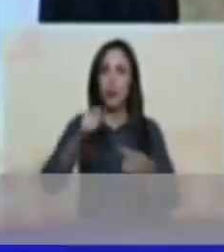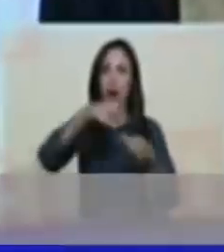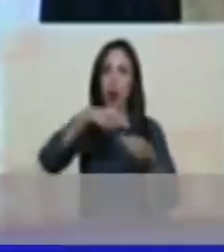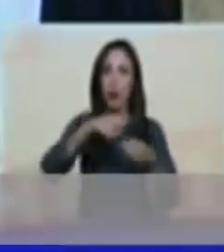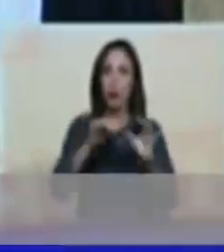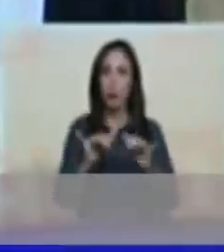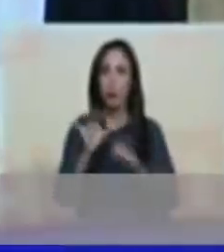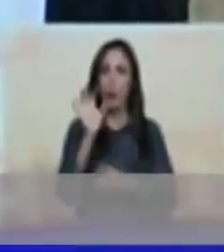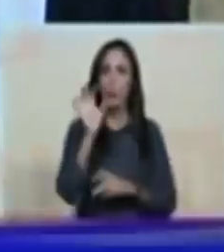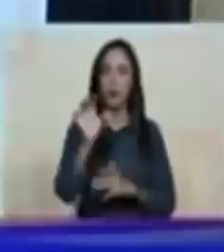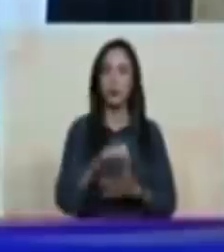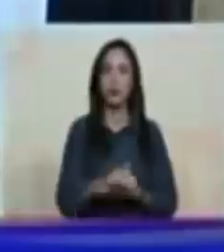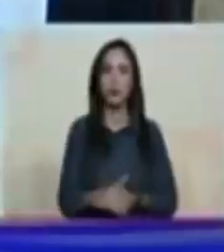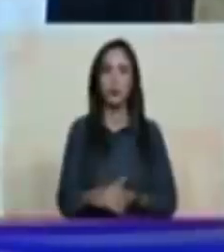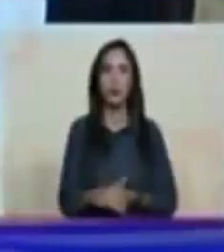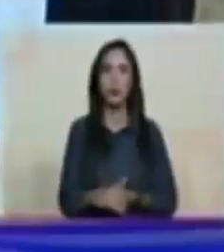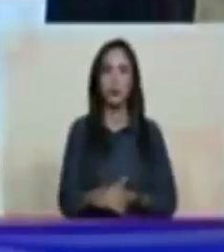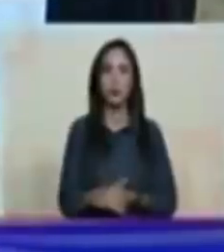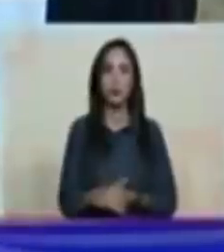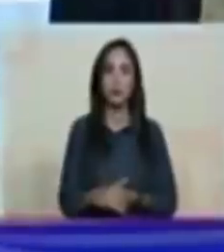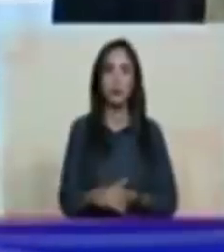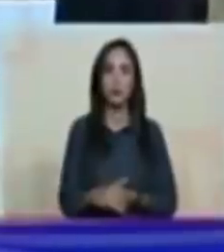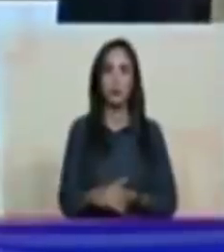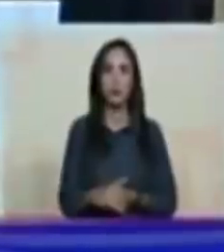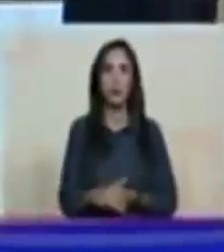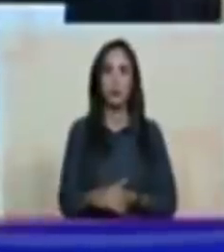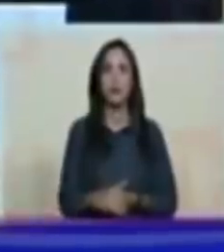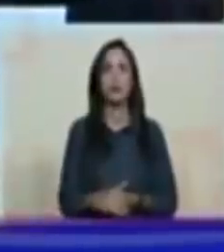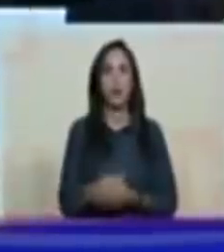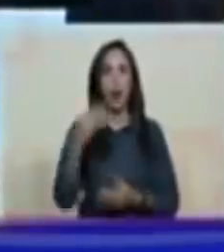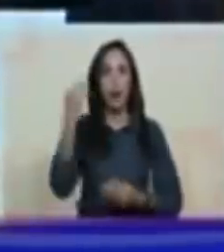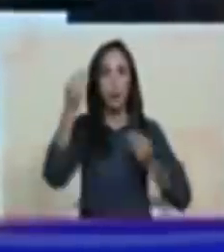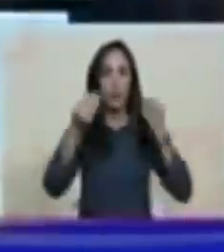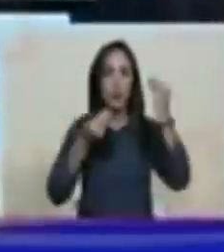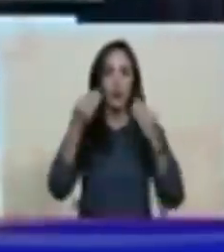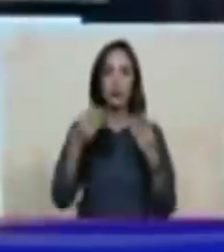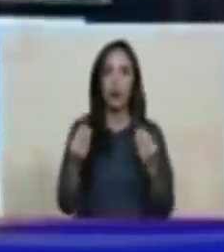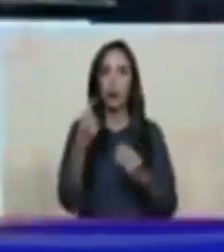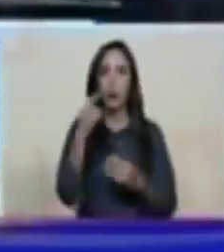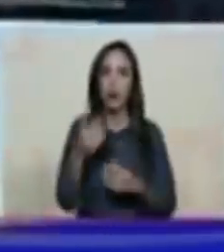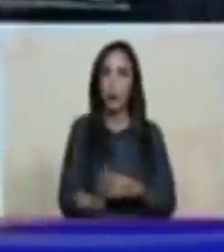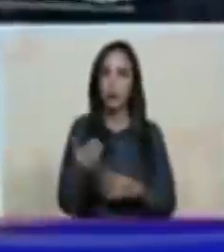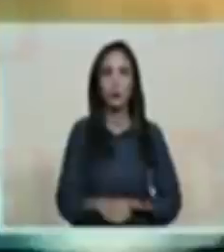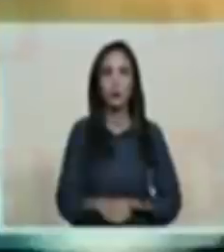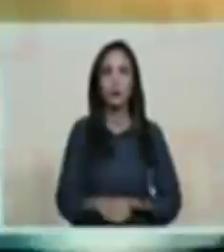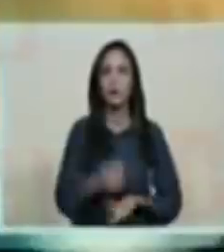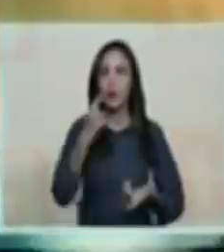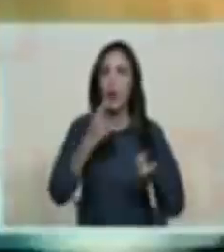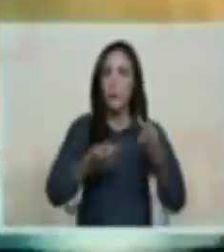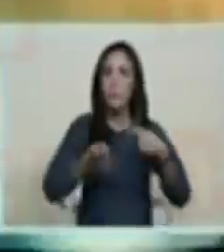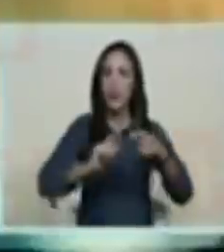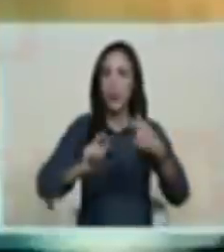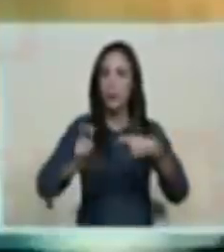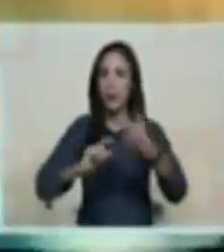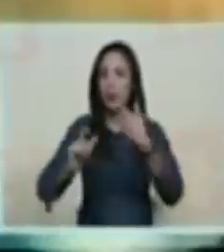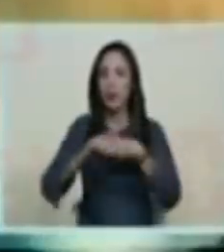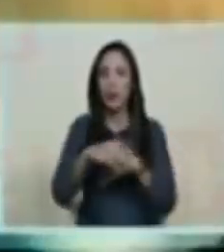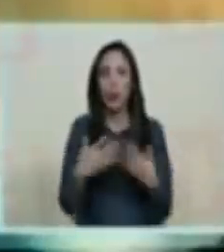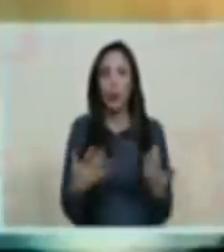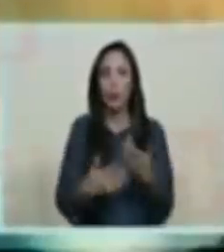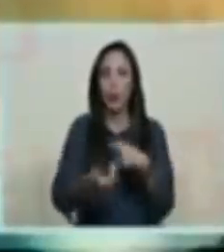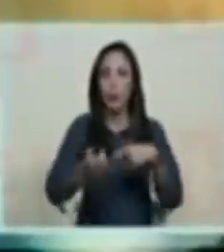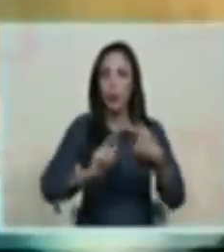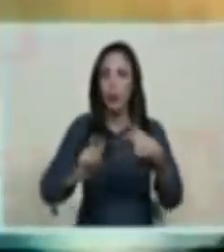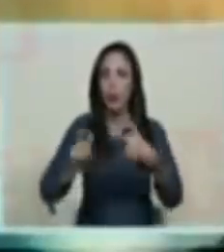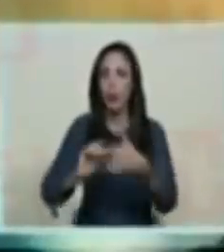en circulación. Funcionarios del Banco Central y el ministro de Finanzas explican que la idea es que, como el petro no se devalúa frente al